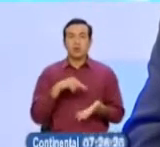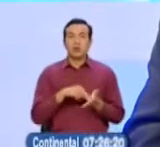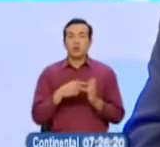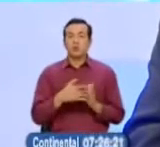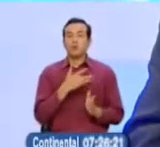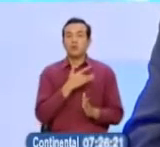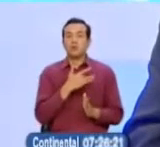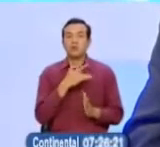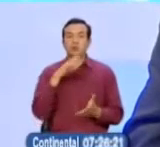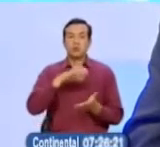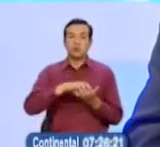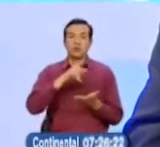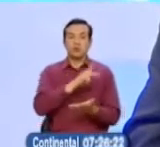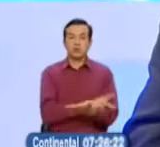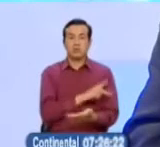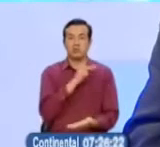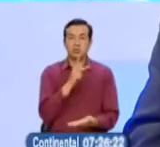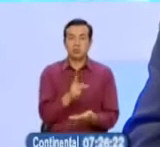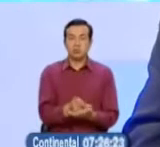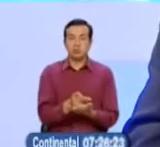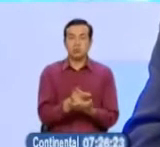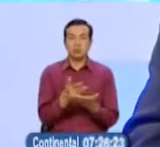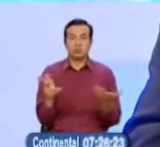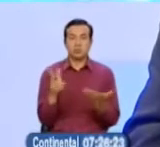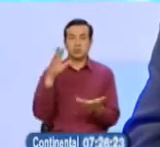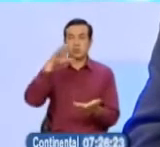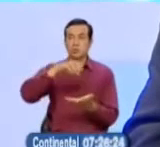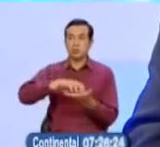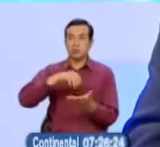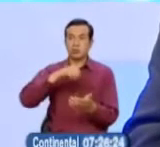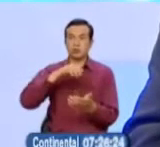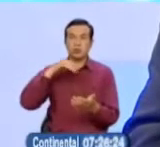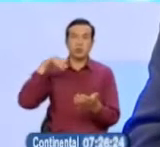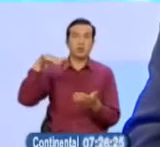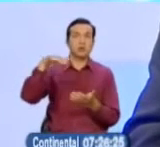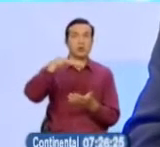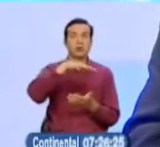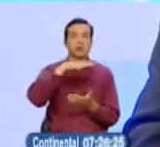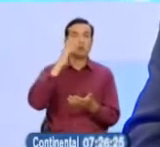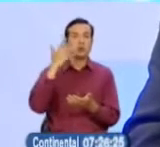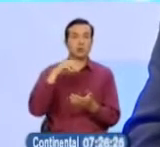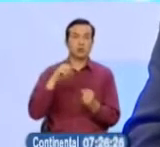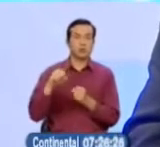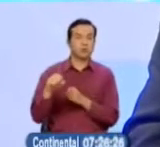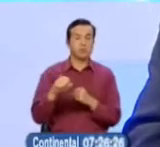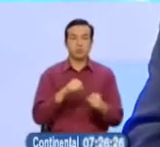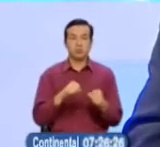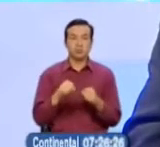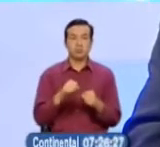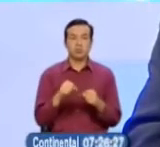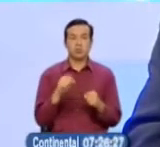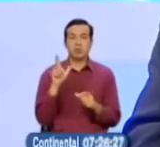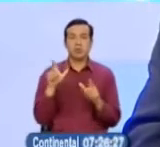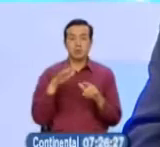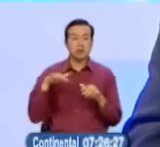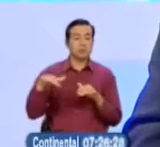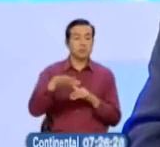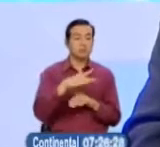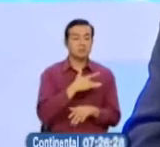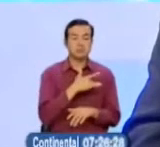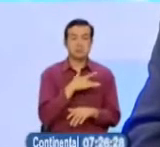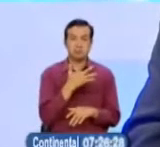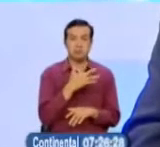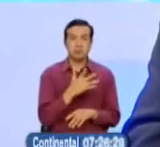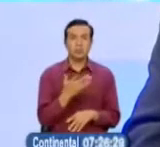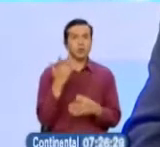sentido en la provincia de Pichincha, ¿no? Y en las provincias más alejadas del país ya casi pasó totalmente desapercibido. Pero